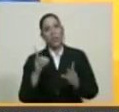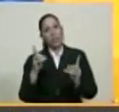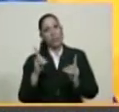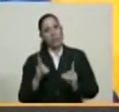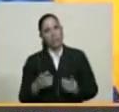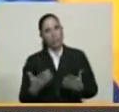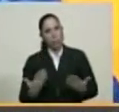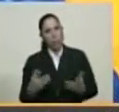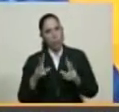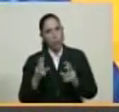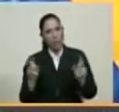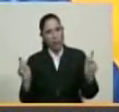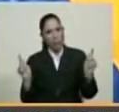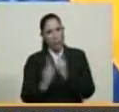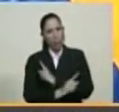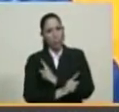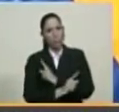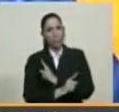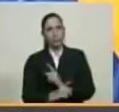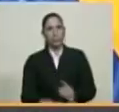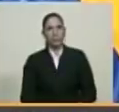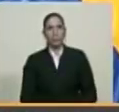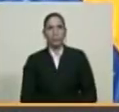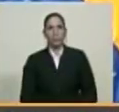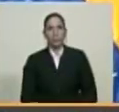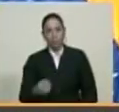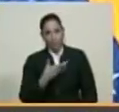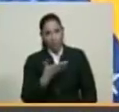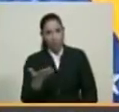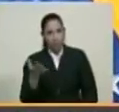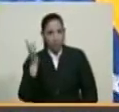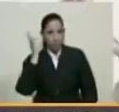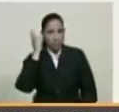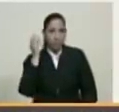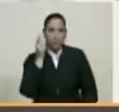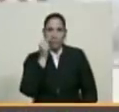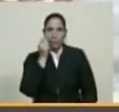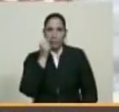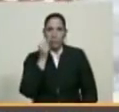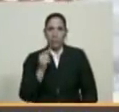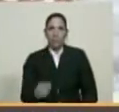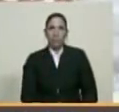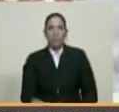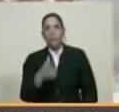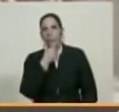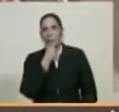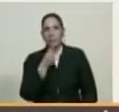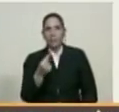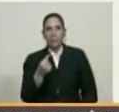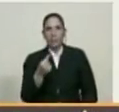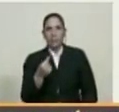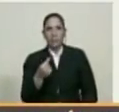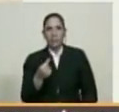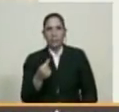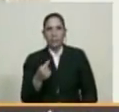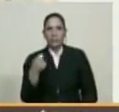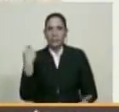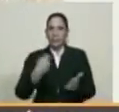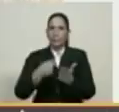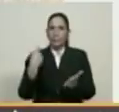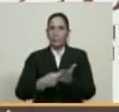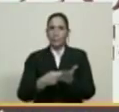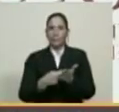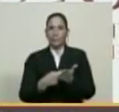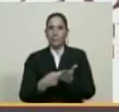Bueno, básicamente, para usted, señora venezolana, señor venezolano, facilitarle las transacciones que puedan